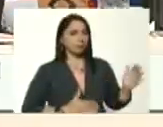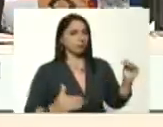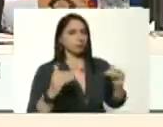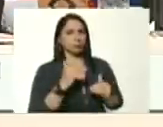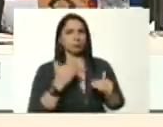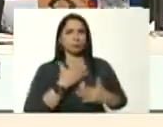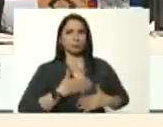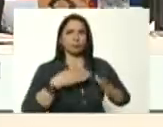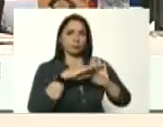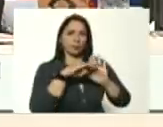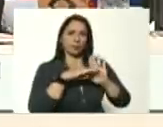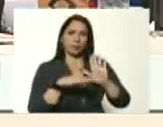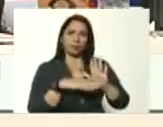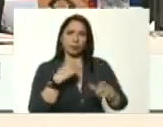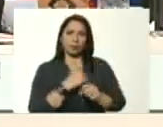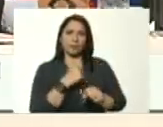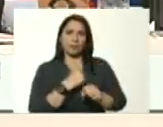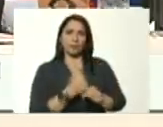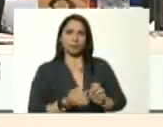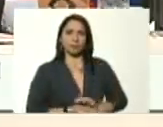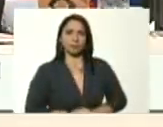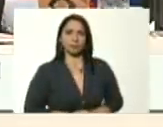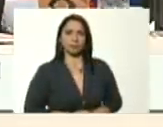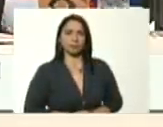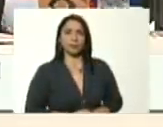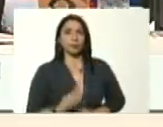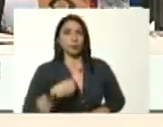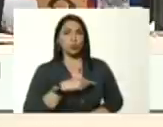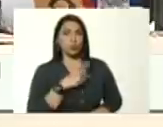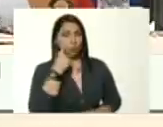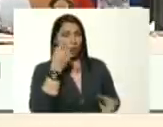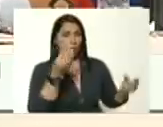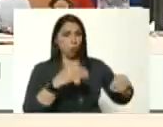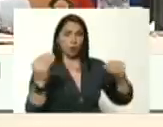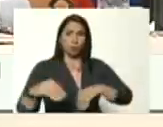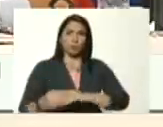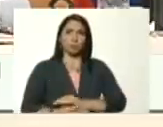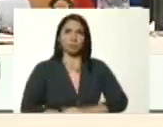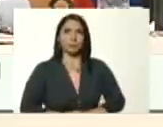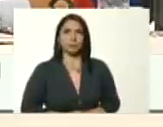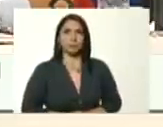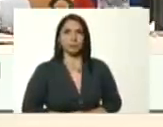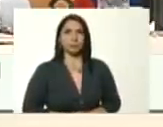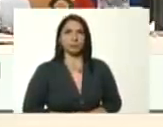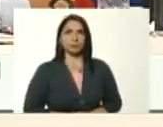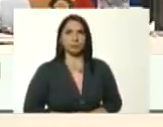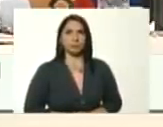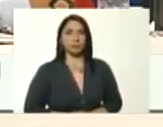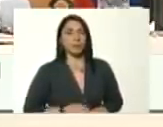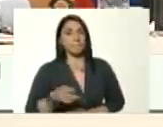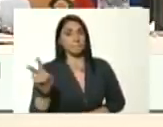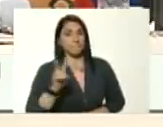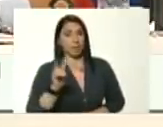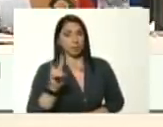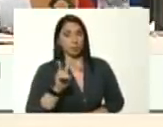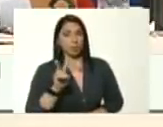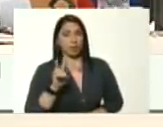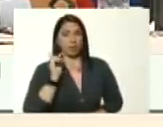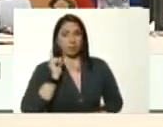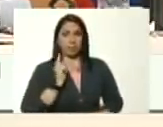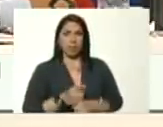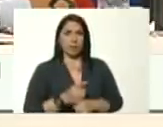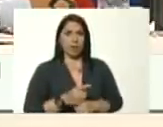laborales estamos de acuerdo en venezuela debemos